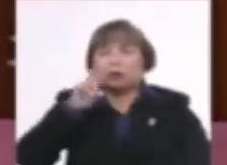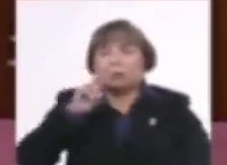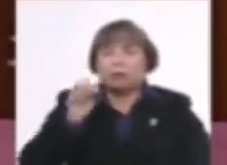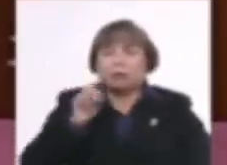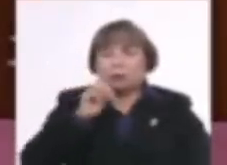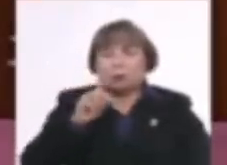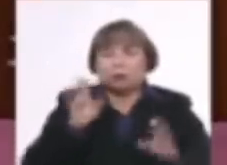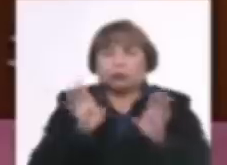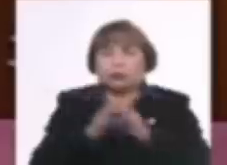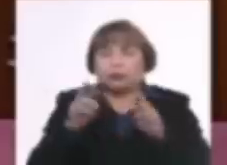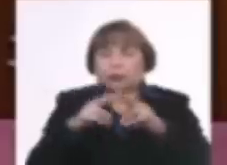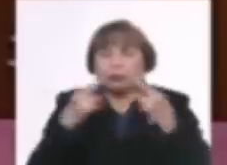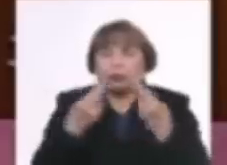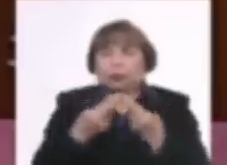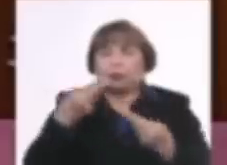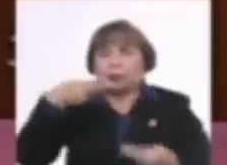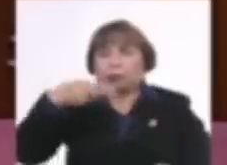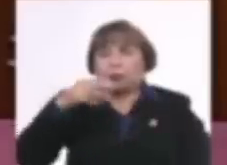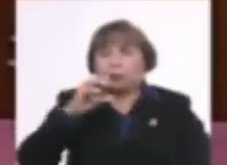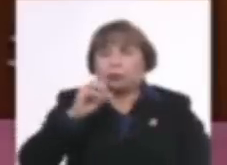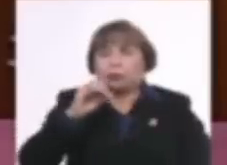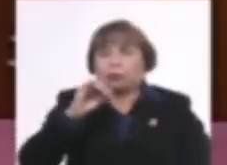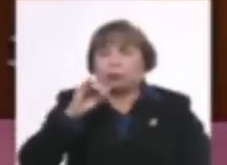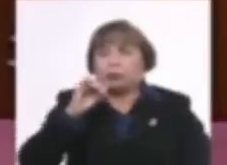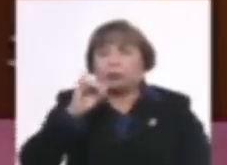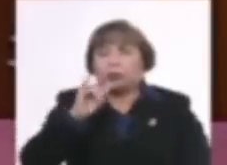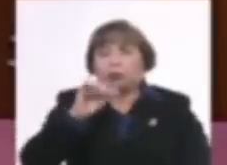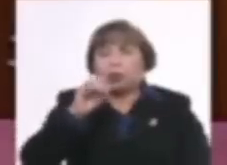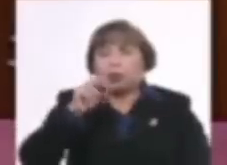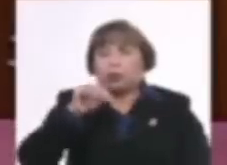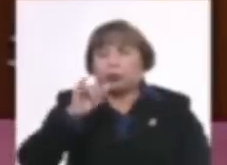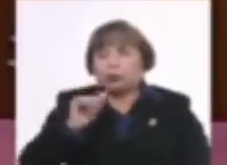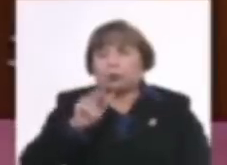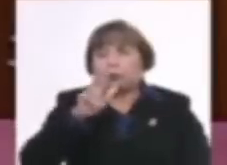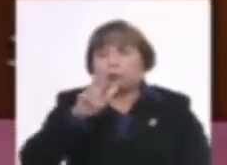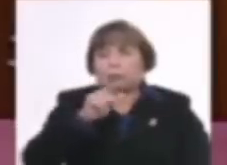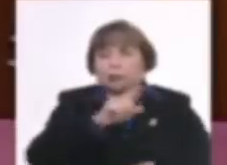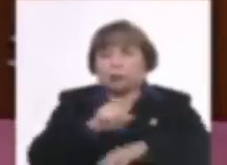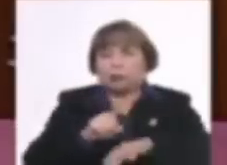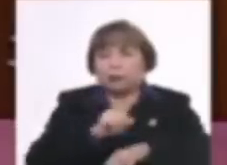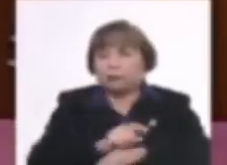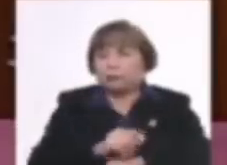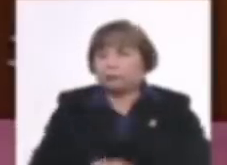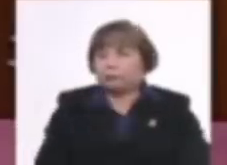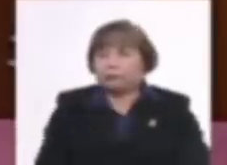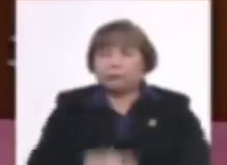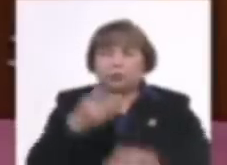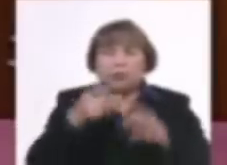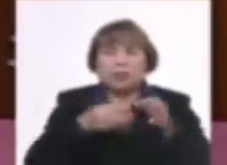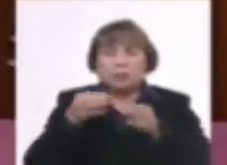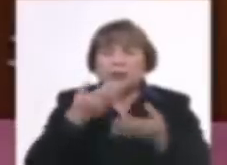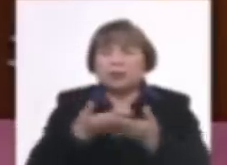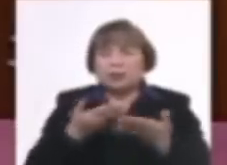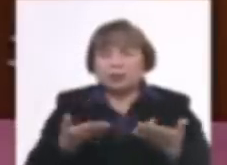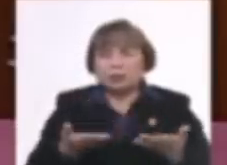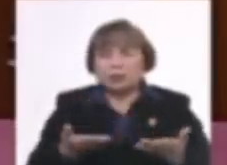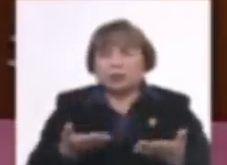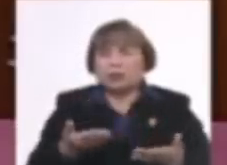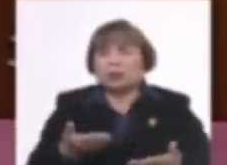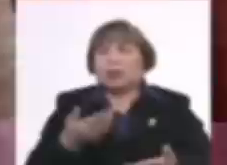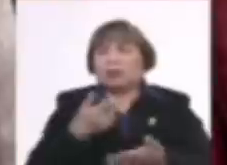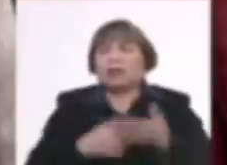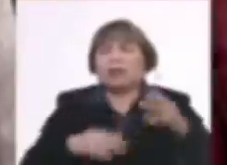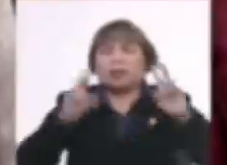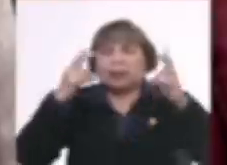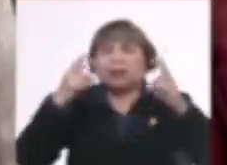2021, usted se reunió con el señor Johnny Espino Lucana durante 3 horas. Explique usted